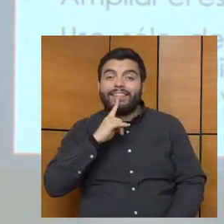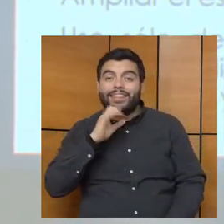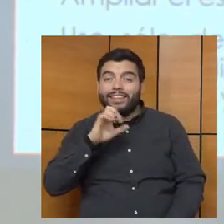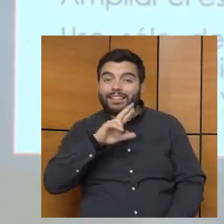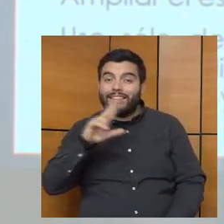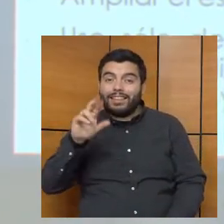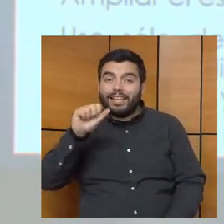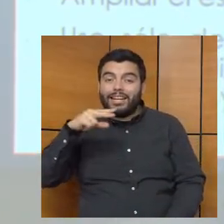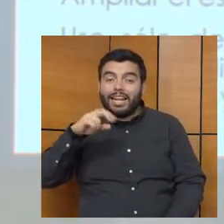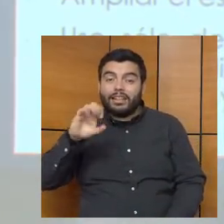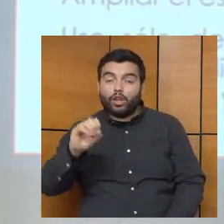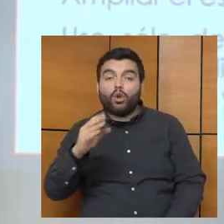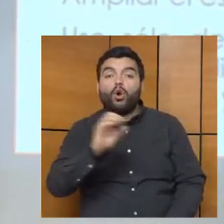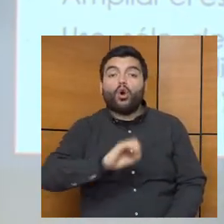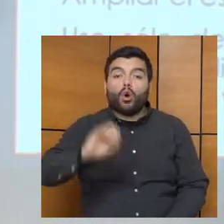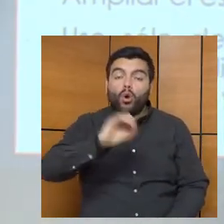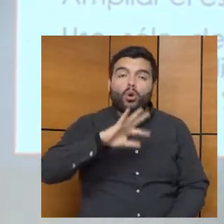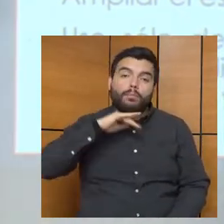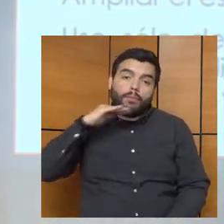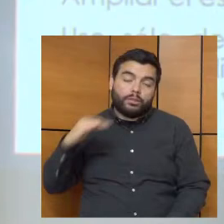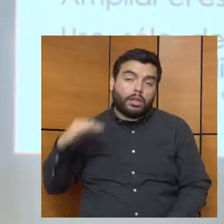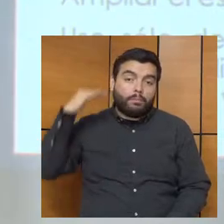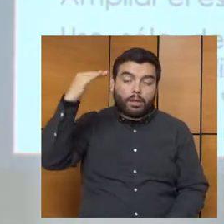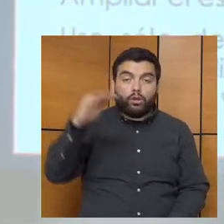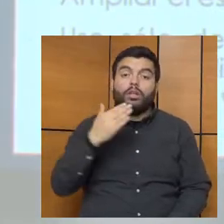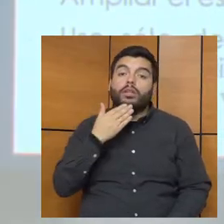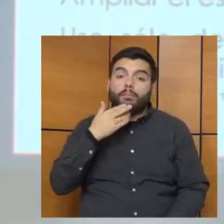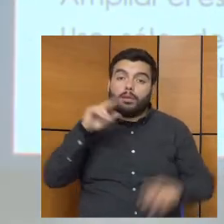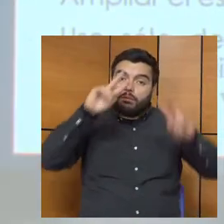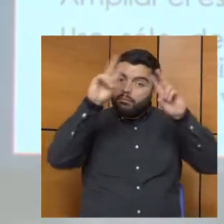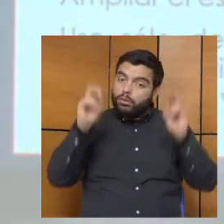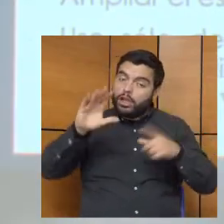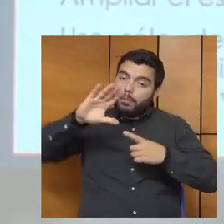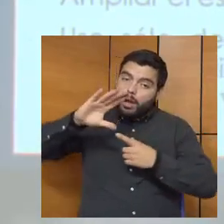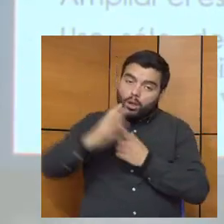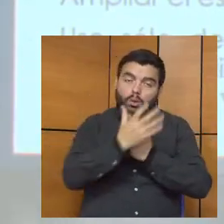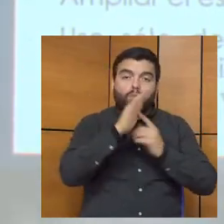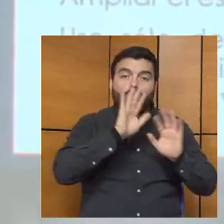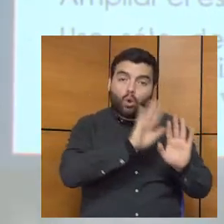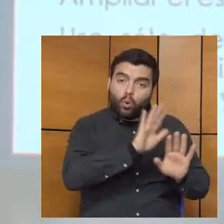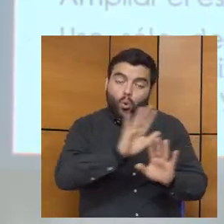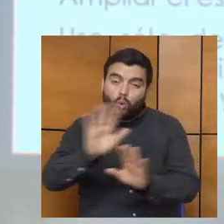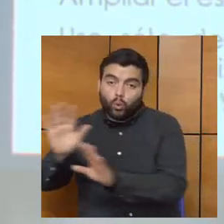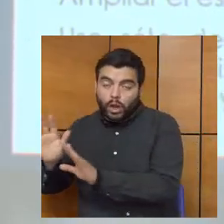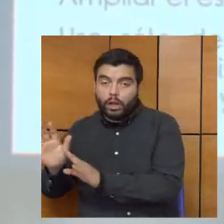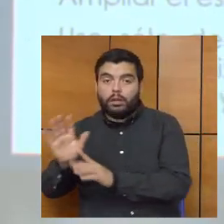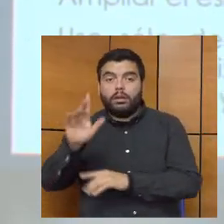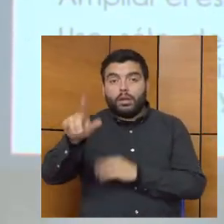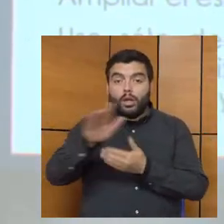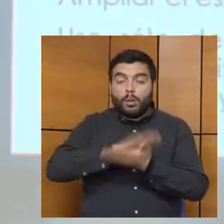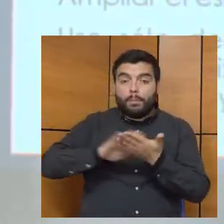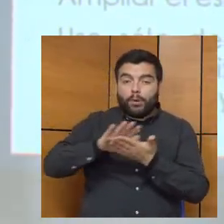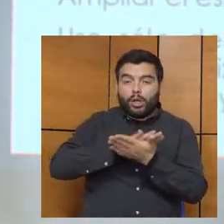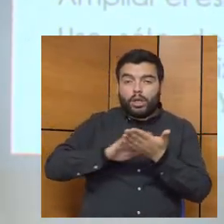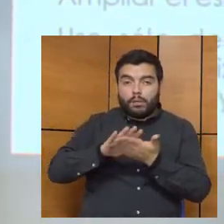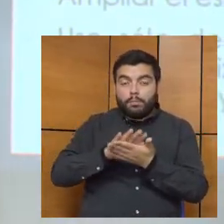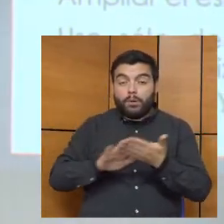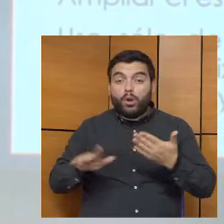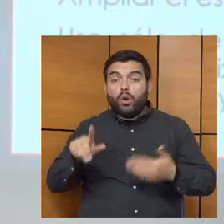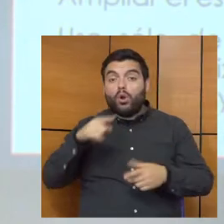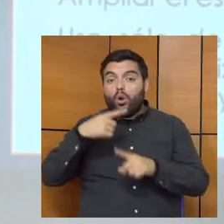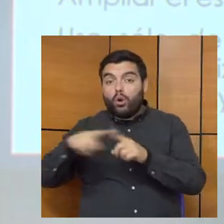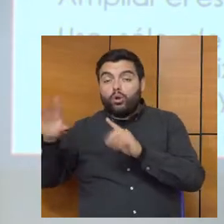más a las personas mayores porque es algo cultural. En las familias anglosajonas el individualismo es más